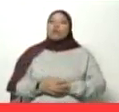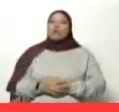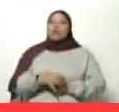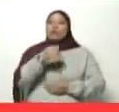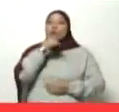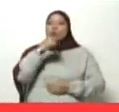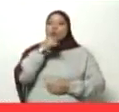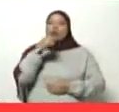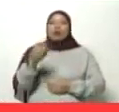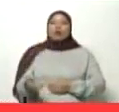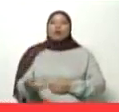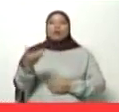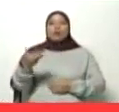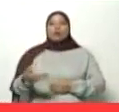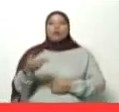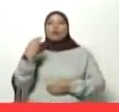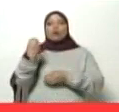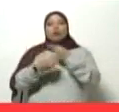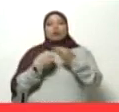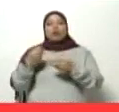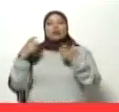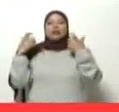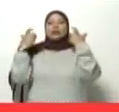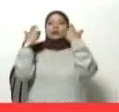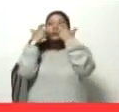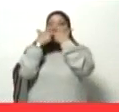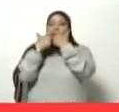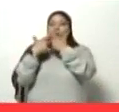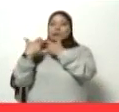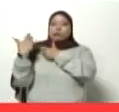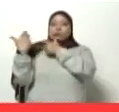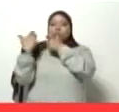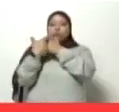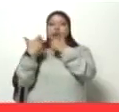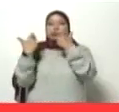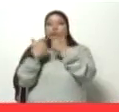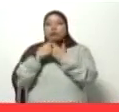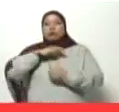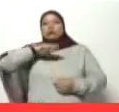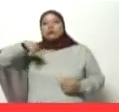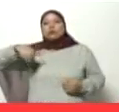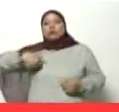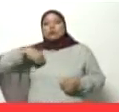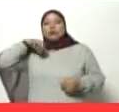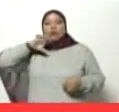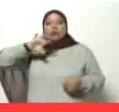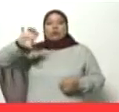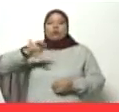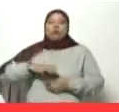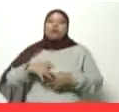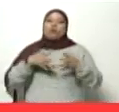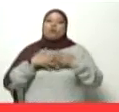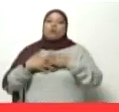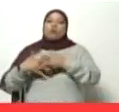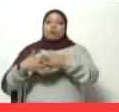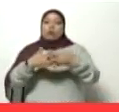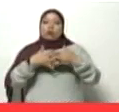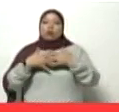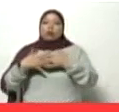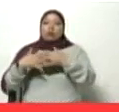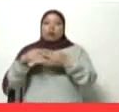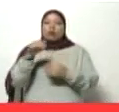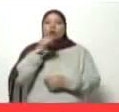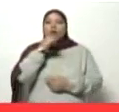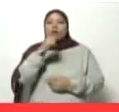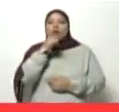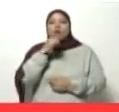singular importancia, pues ustedes saben que esta guerra que le están haciendo a nuestro país, Estados Unidos y sus aliados,